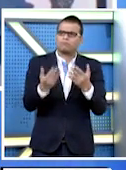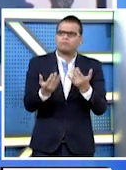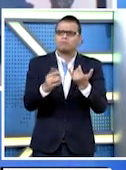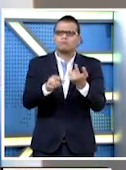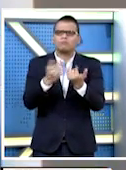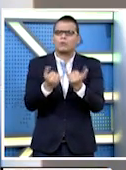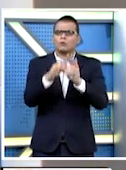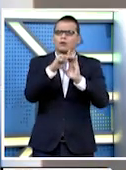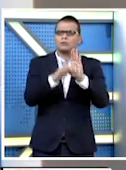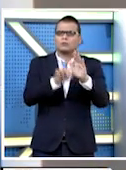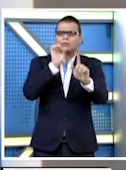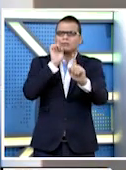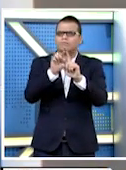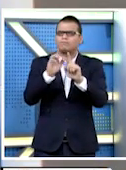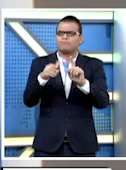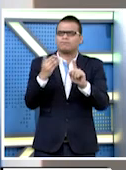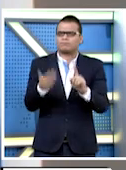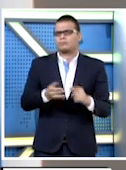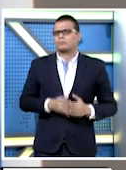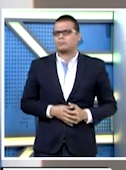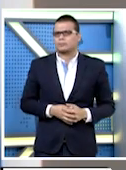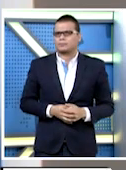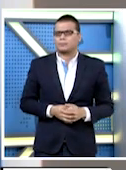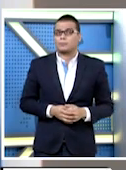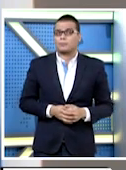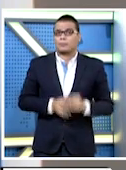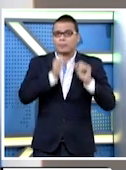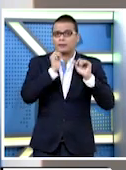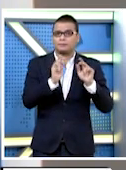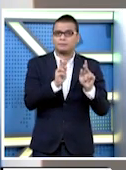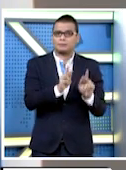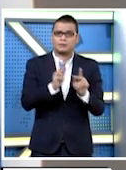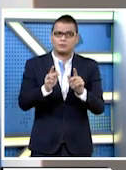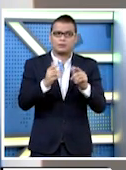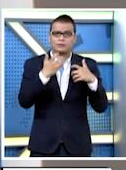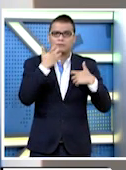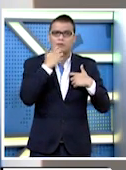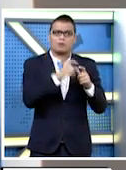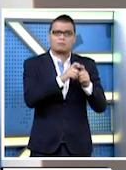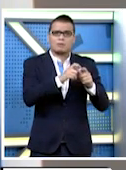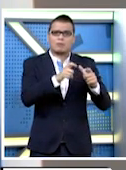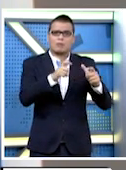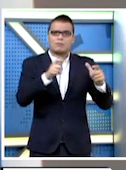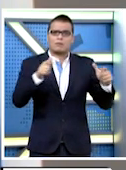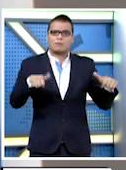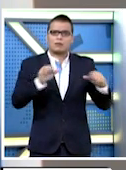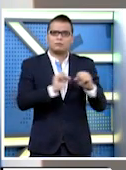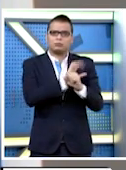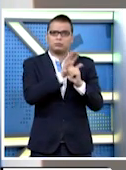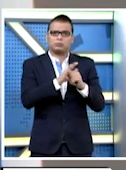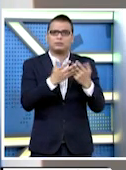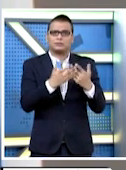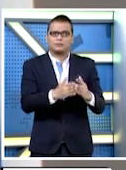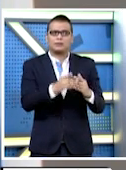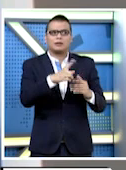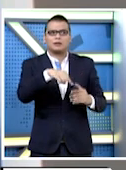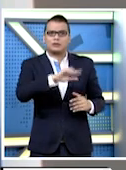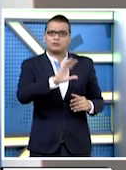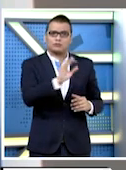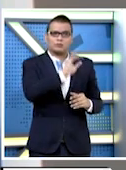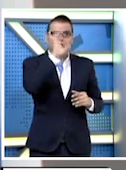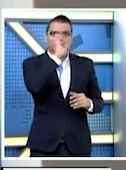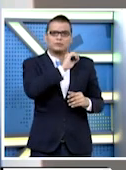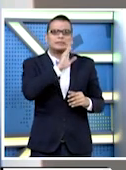decisión? El número de contagiados en nuestra ciudad no para y no los hemos identificado a